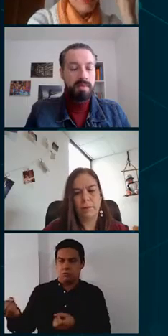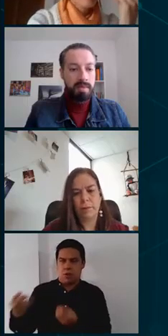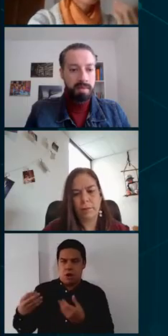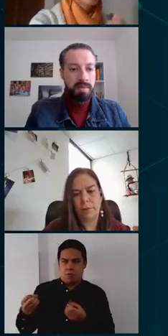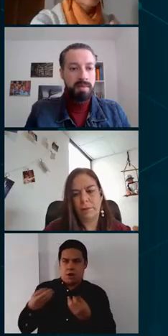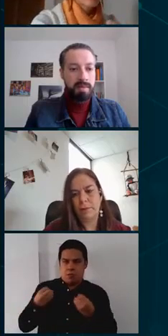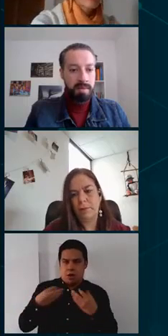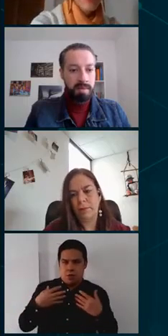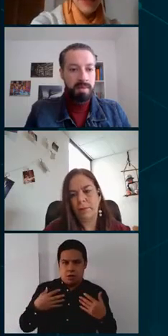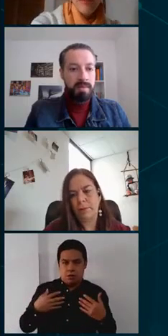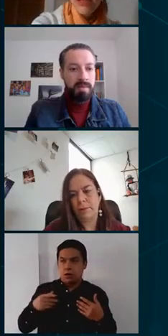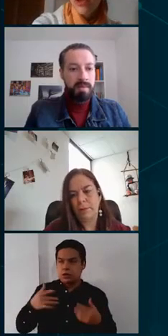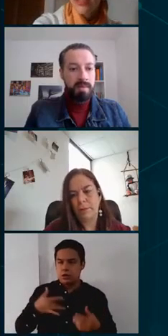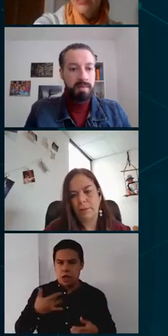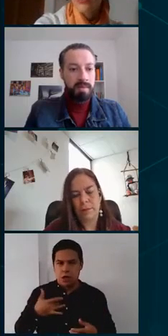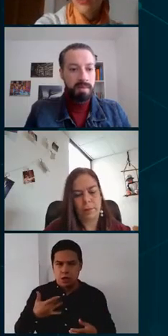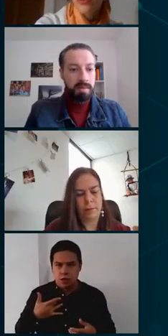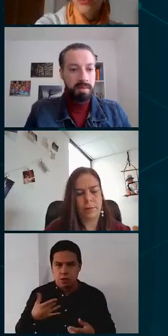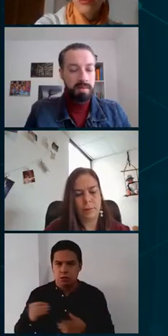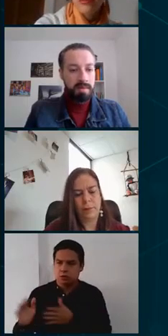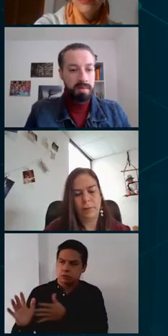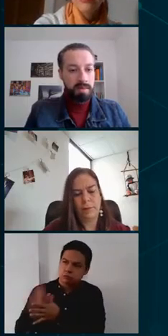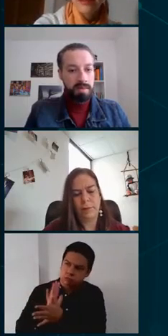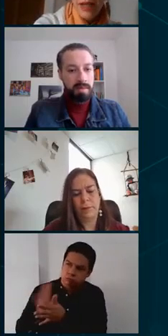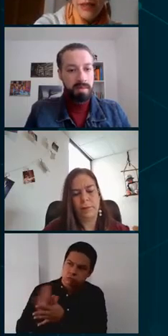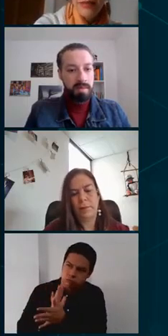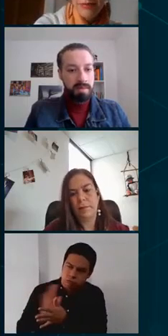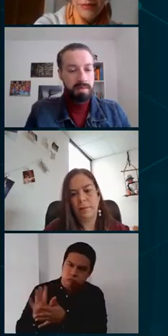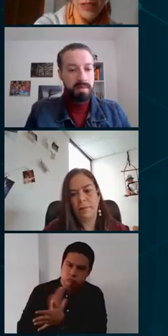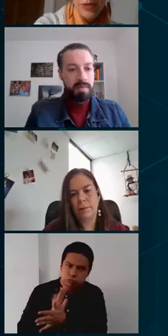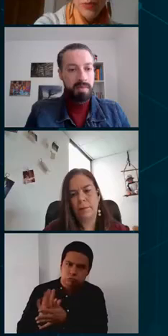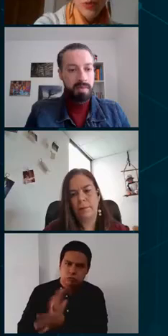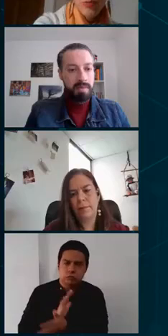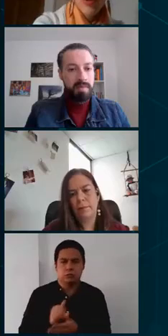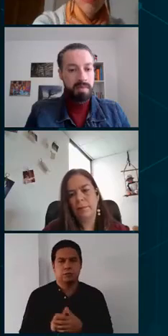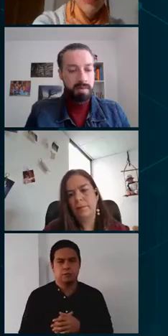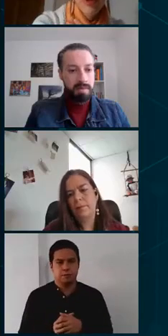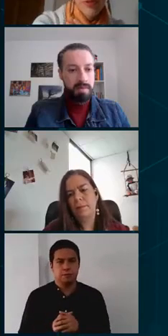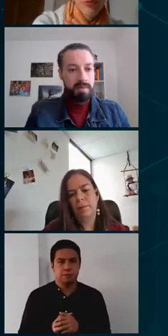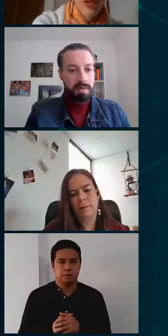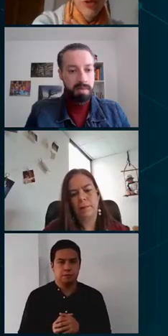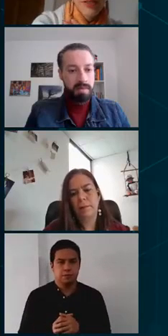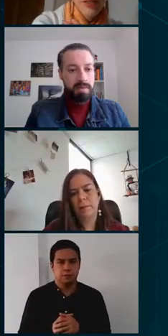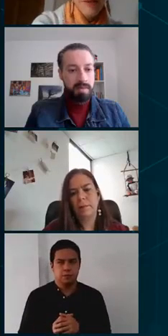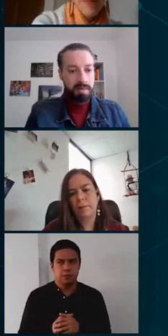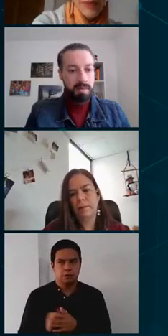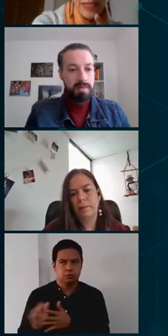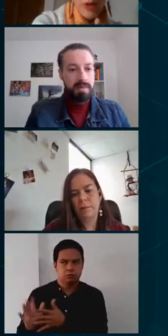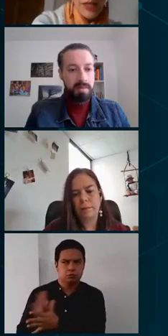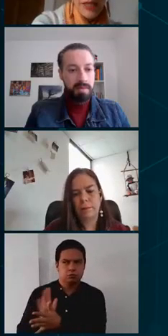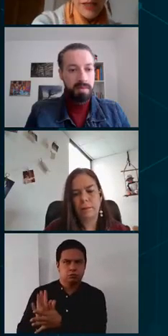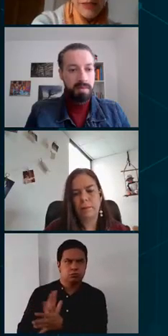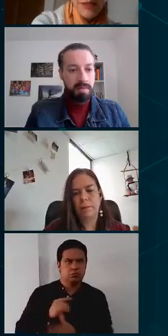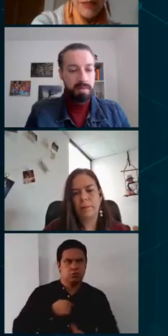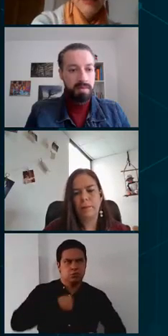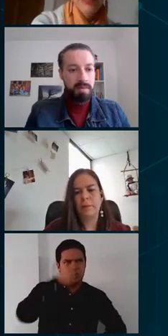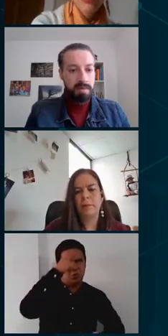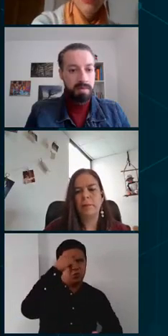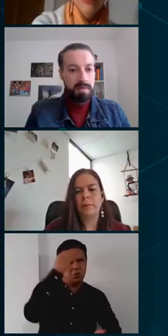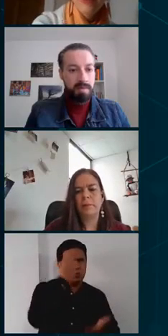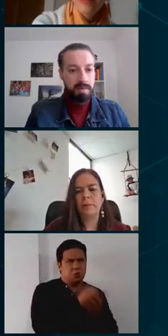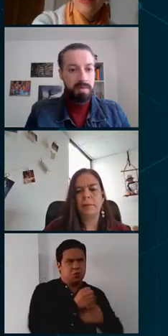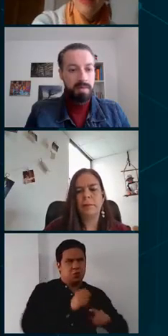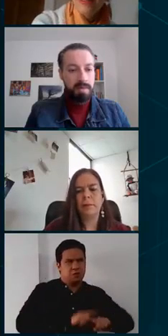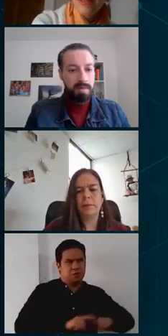empática, al contrario, me estoy dejando como distraer, ¿cierto? Por mis propias opiniones de lo que ella está